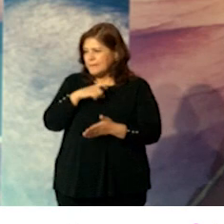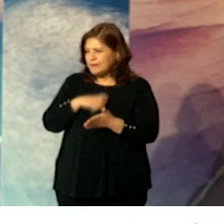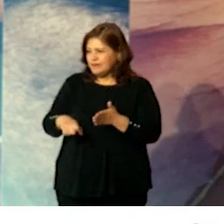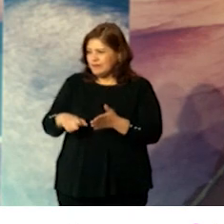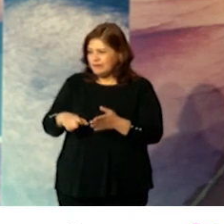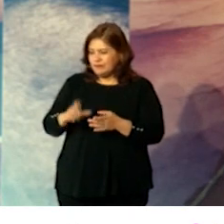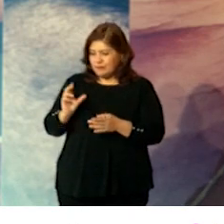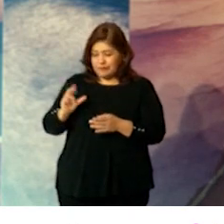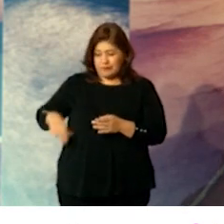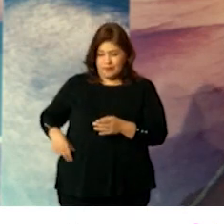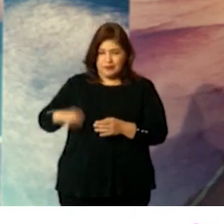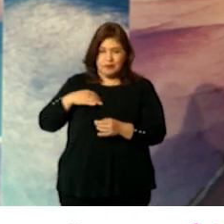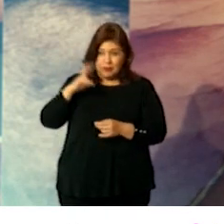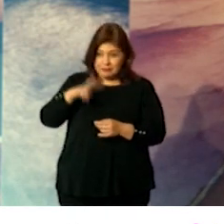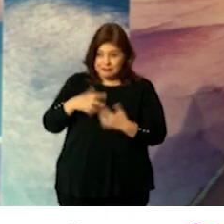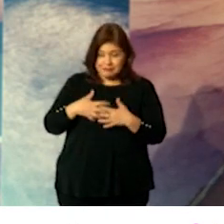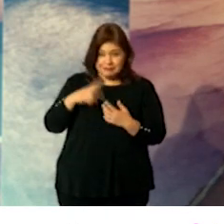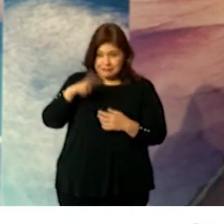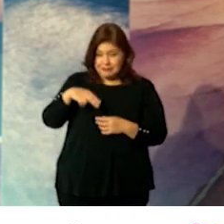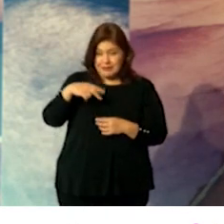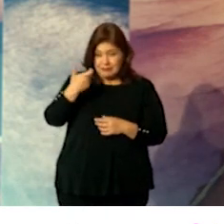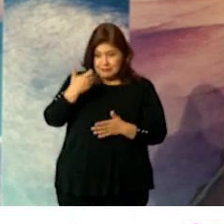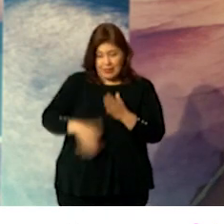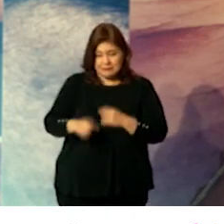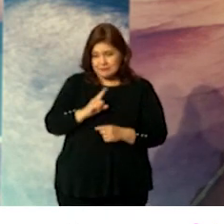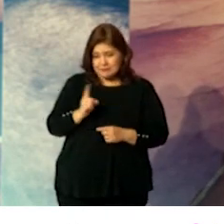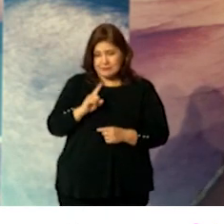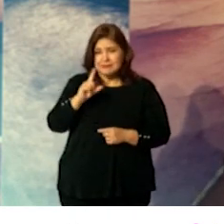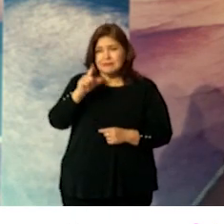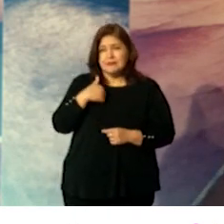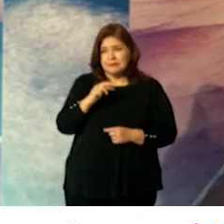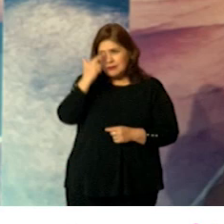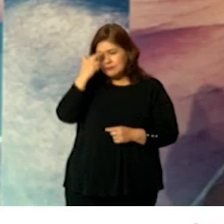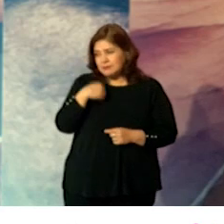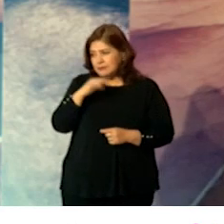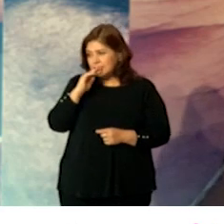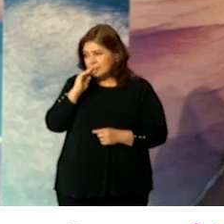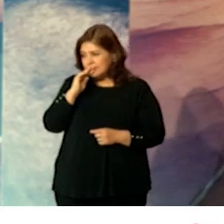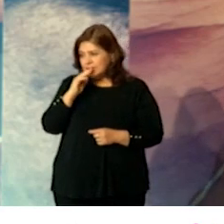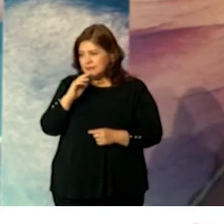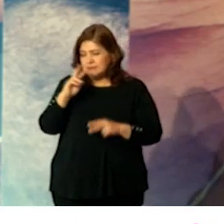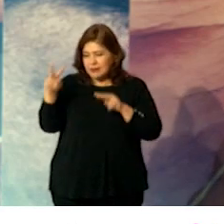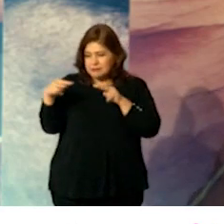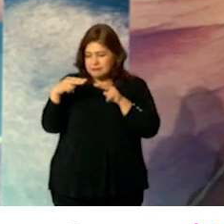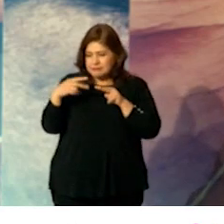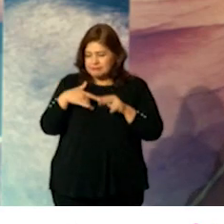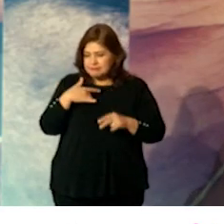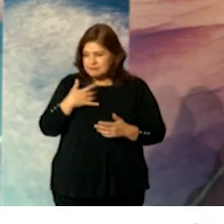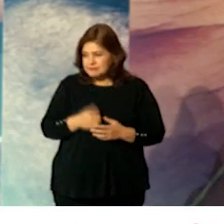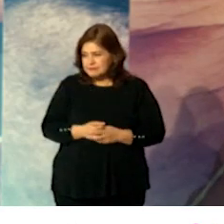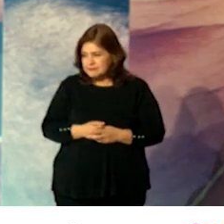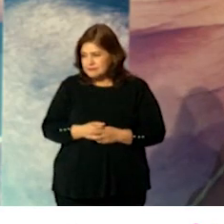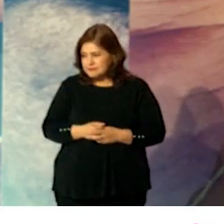no es nada barata. Y me acuerdo perfecto que mi mamá me había dicho, me miraba a los ojos y me decía, Julieta, por